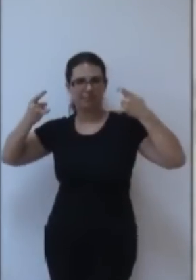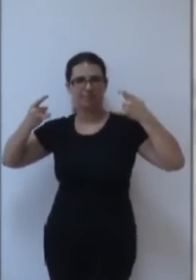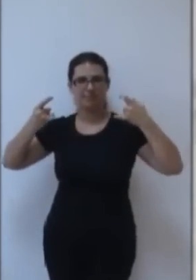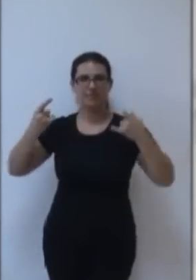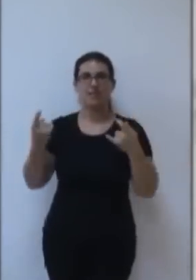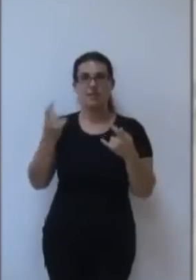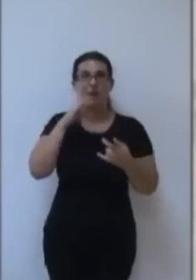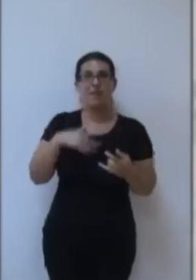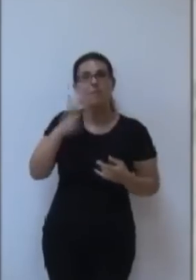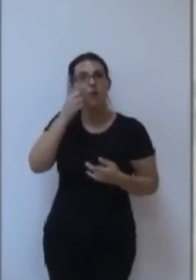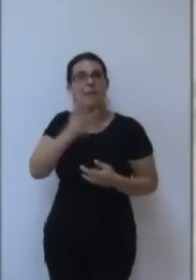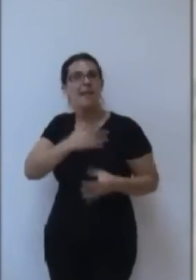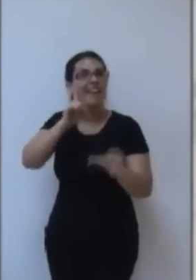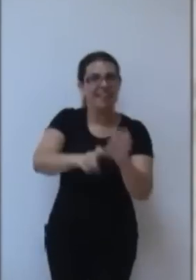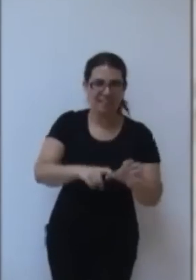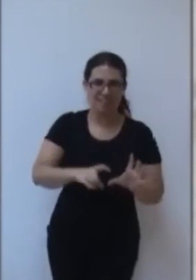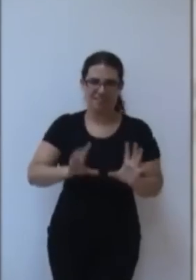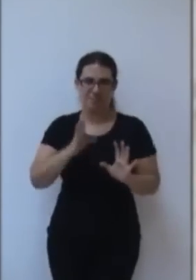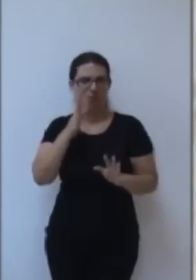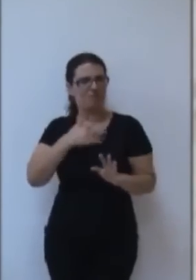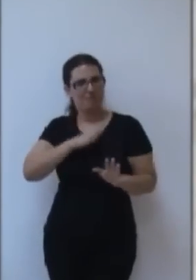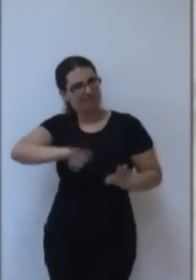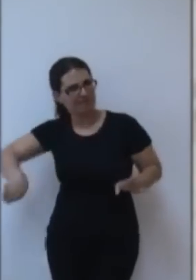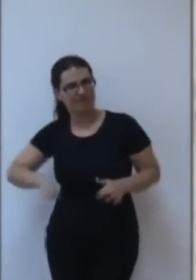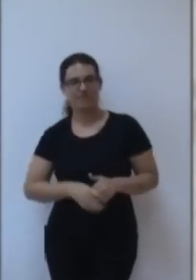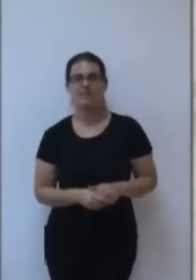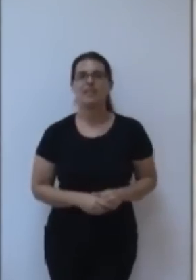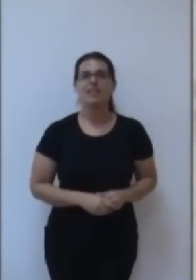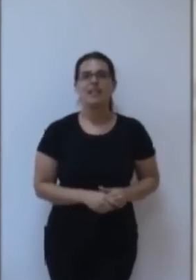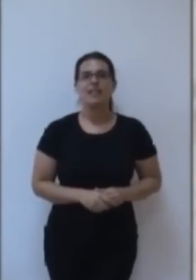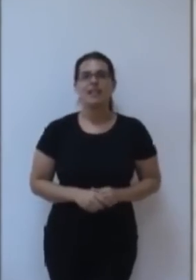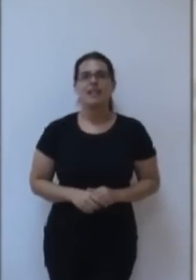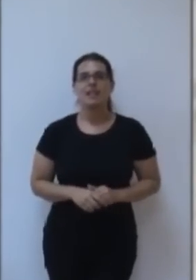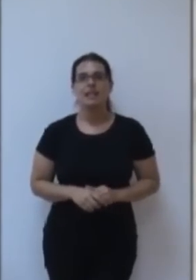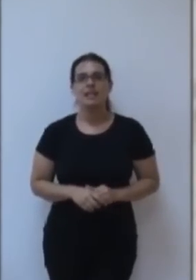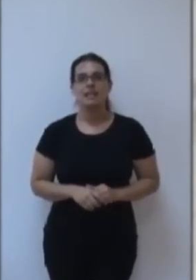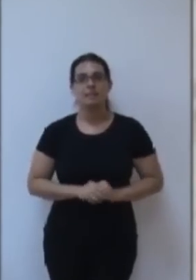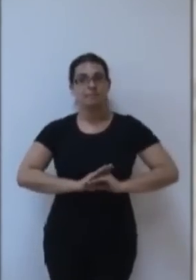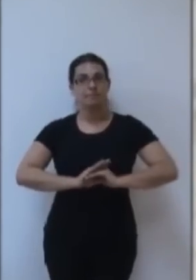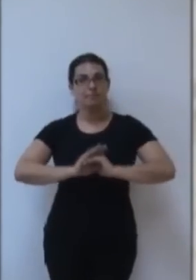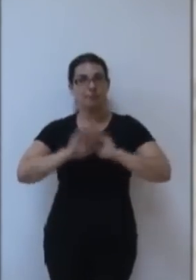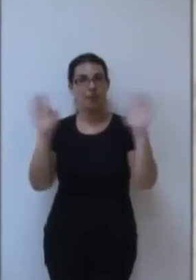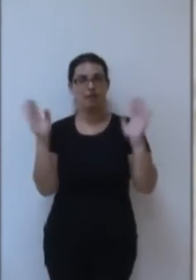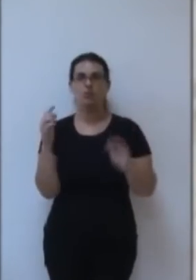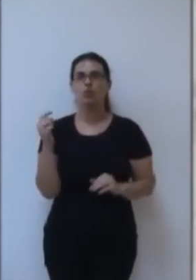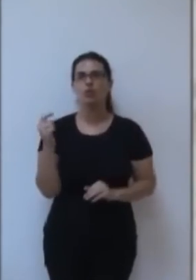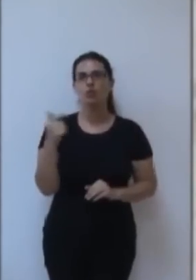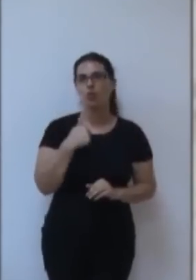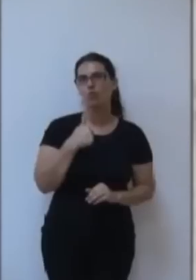también quieren hablar, ¿no? Y que lo hagan en otro momento. Y bueno, pues dicho esto, pues empezaré un